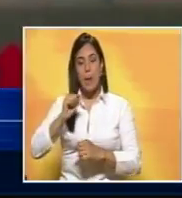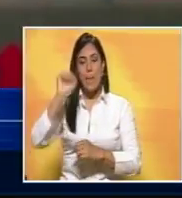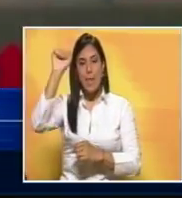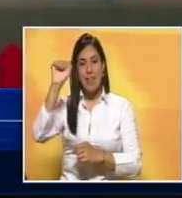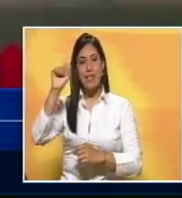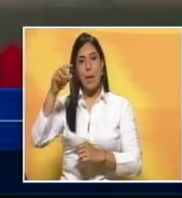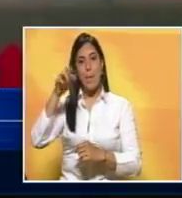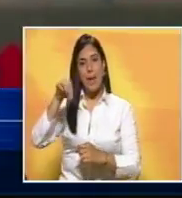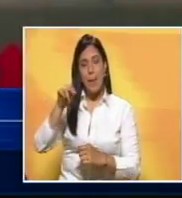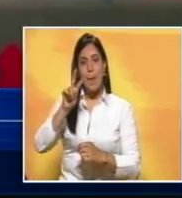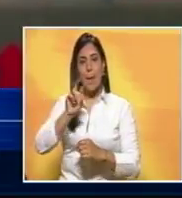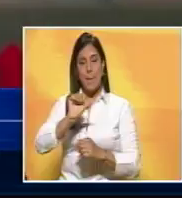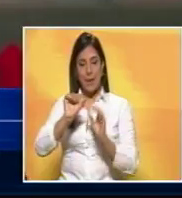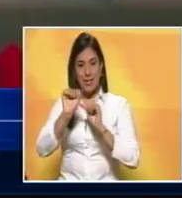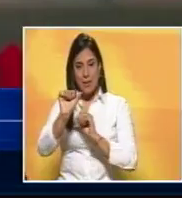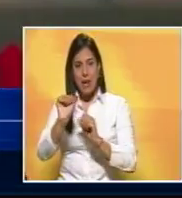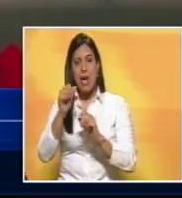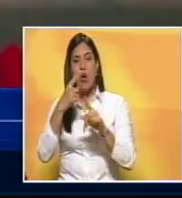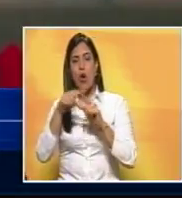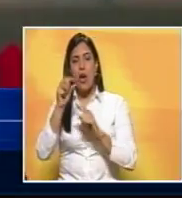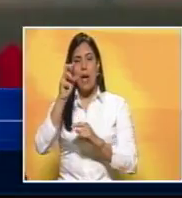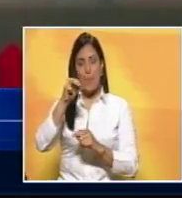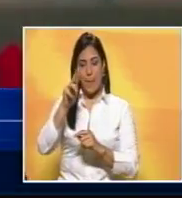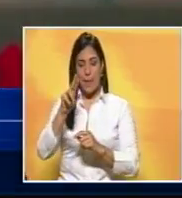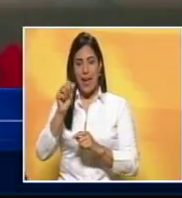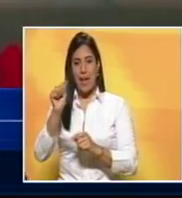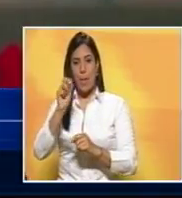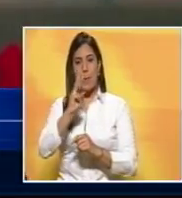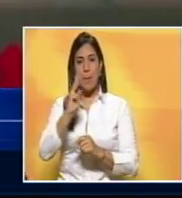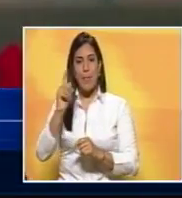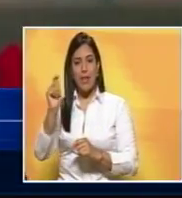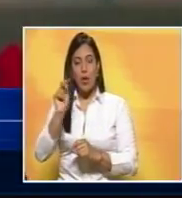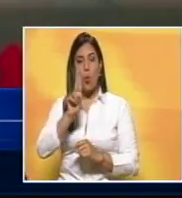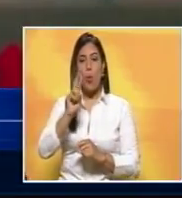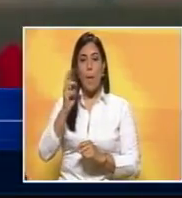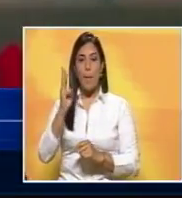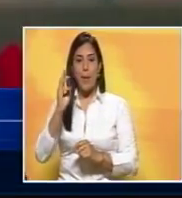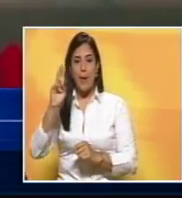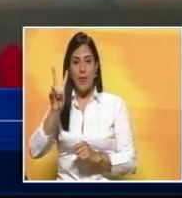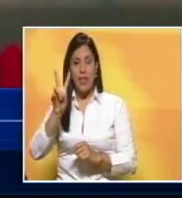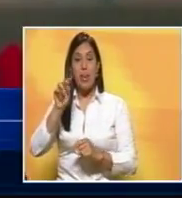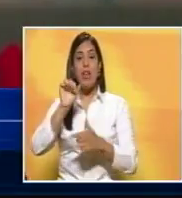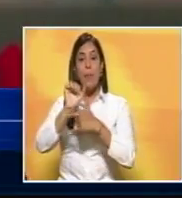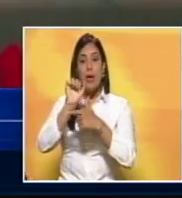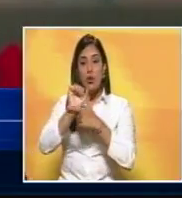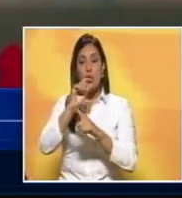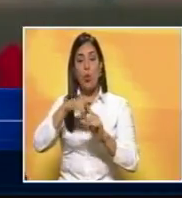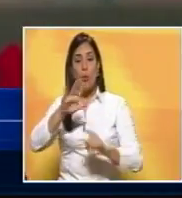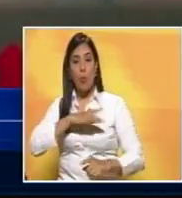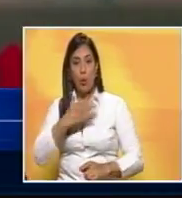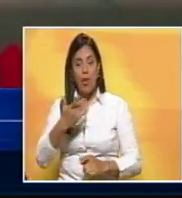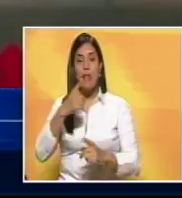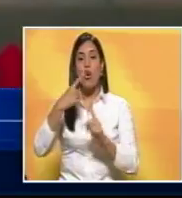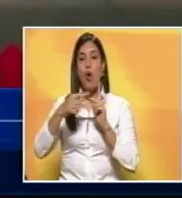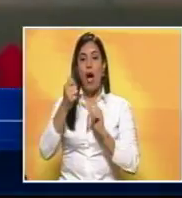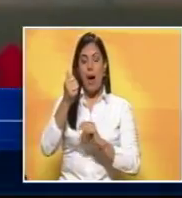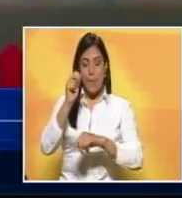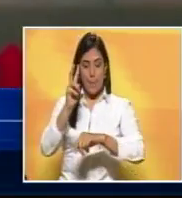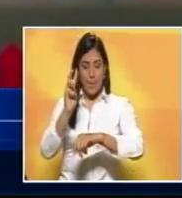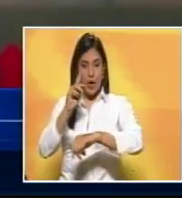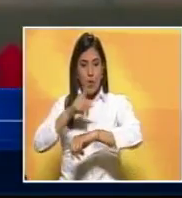MAS, el MEP, PCB, MP, APC, PPT, UPB, PSUV, Podemos, AP,